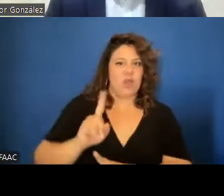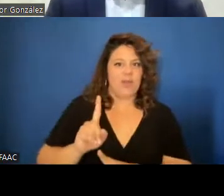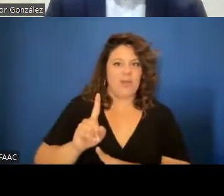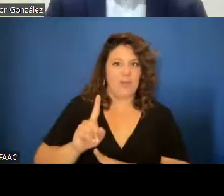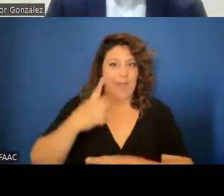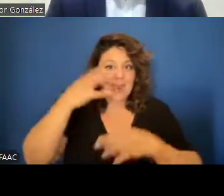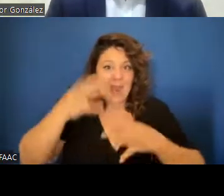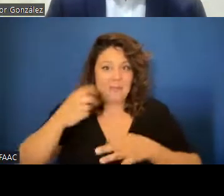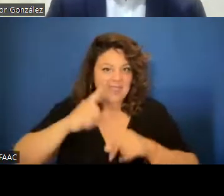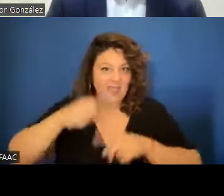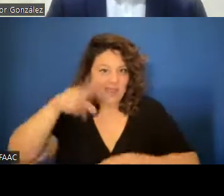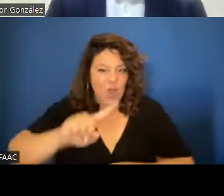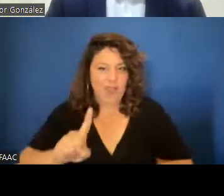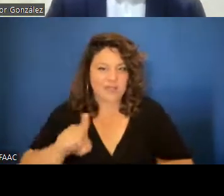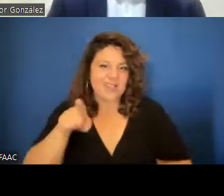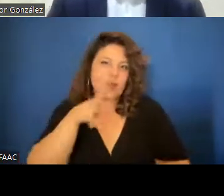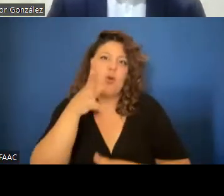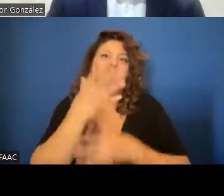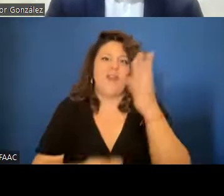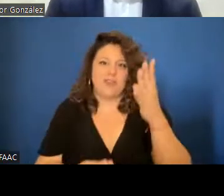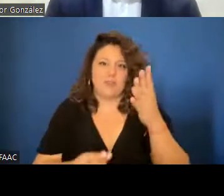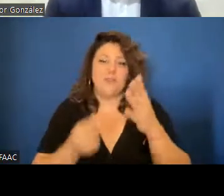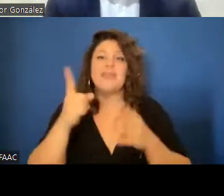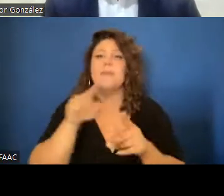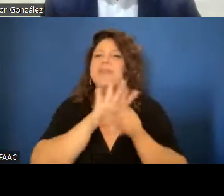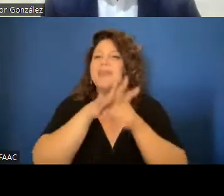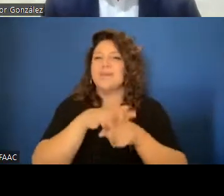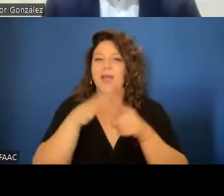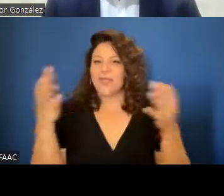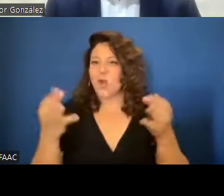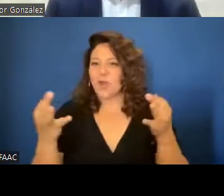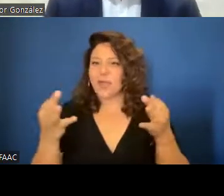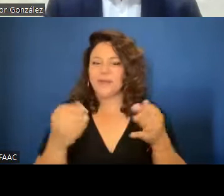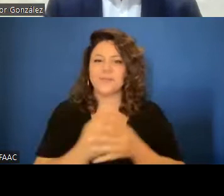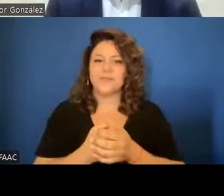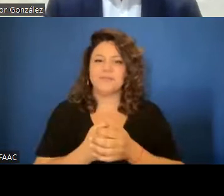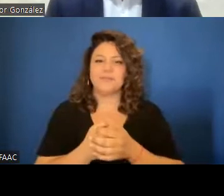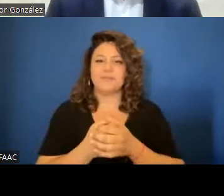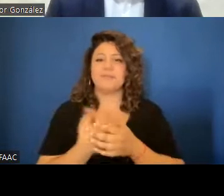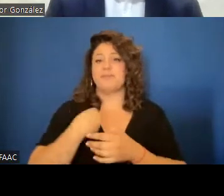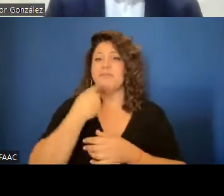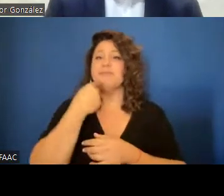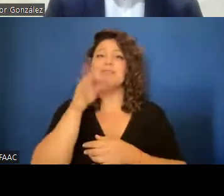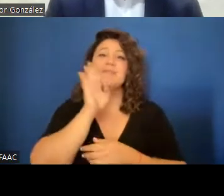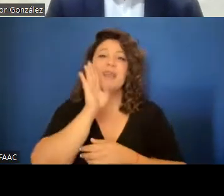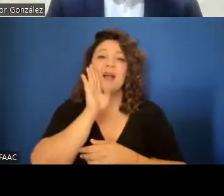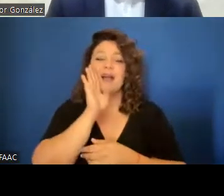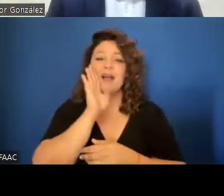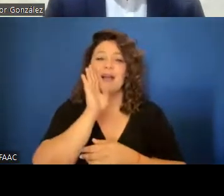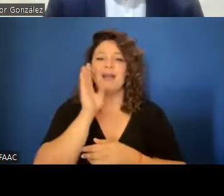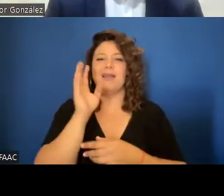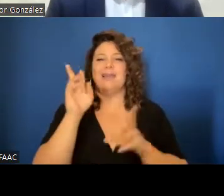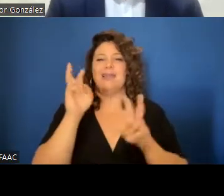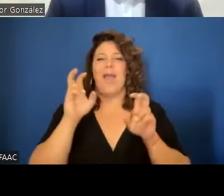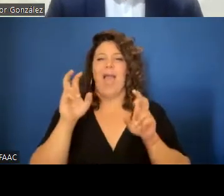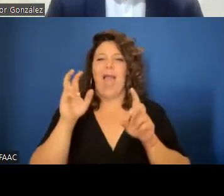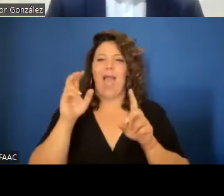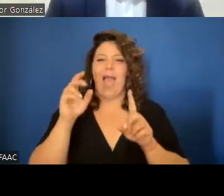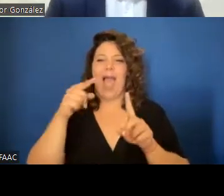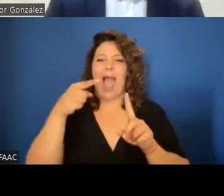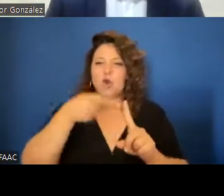definiciones que se recogían ya en normativa anterior, sobre todo del año 2007. viene a definir la discriminación como